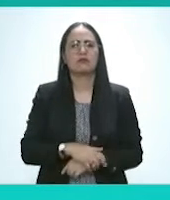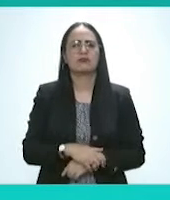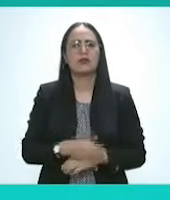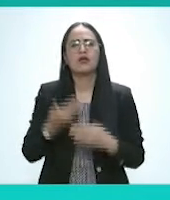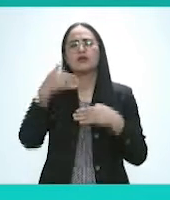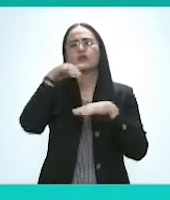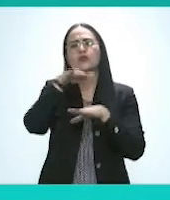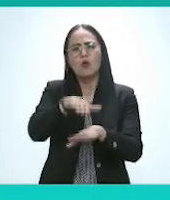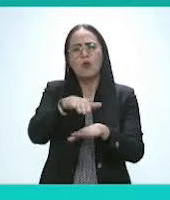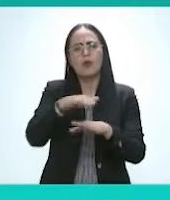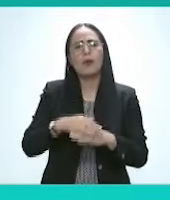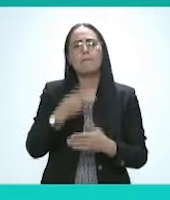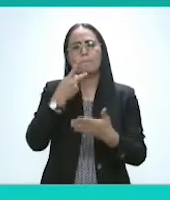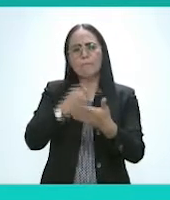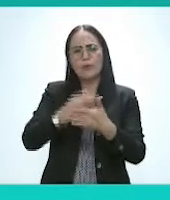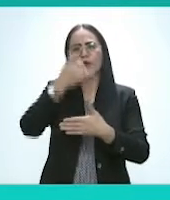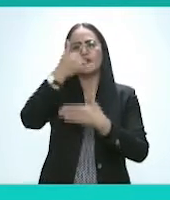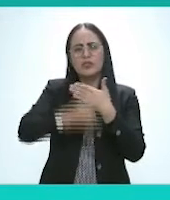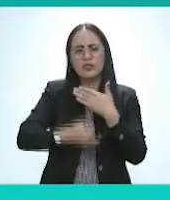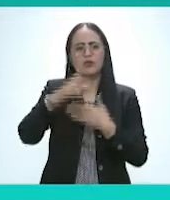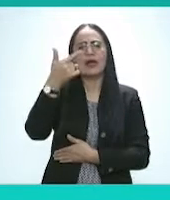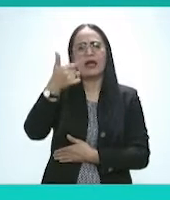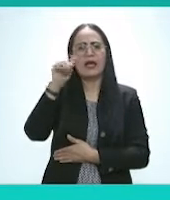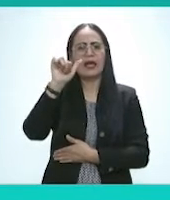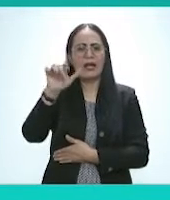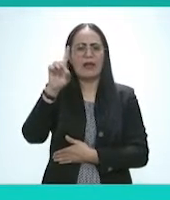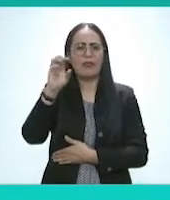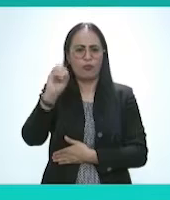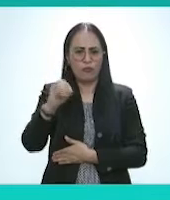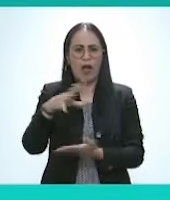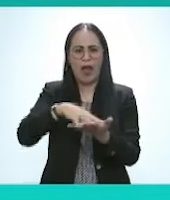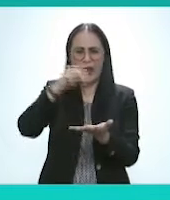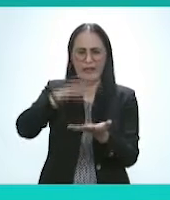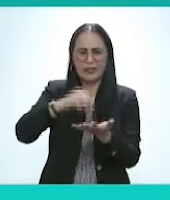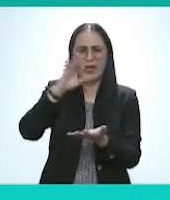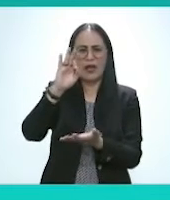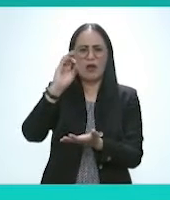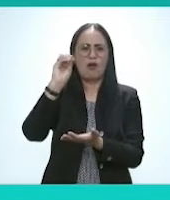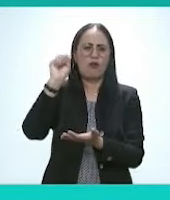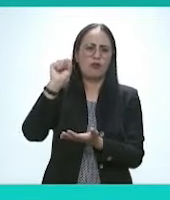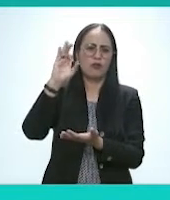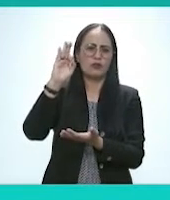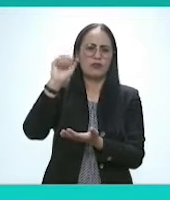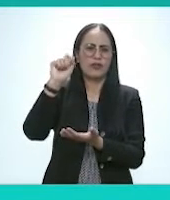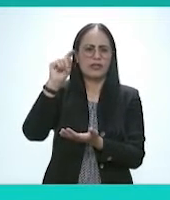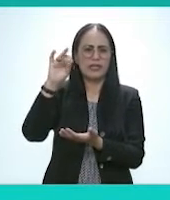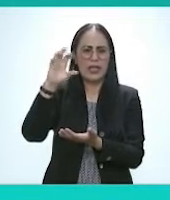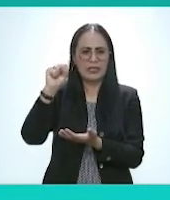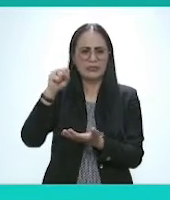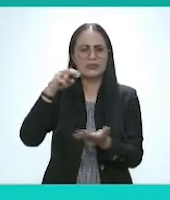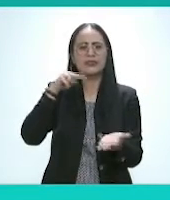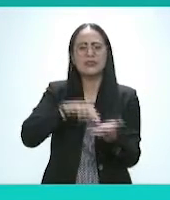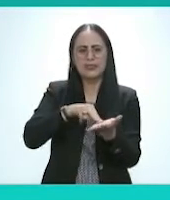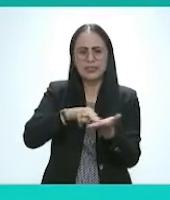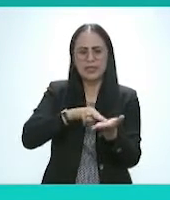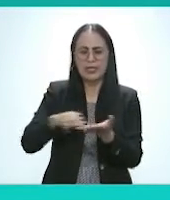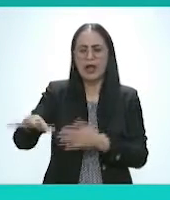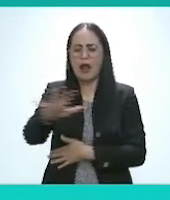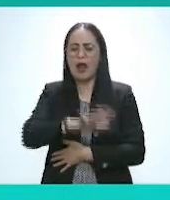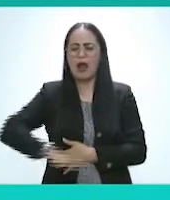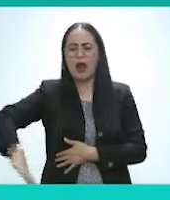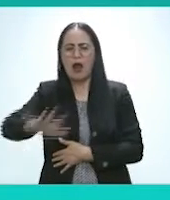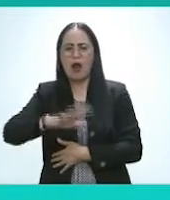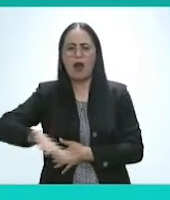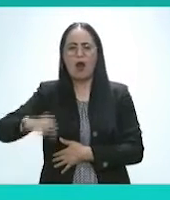proyecto denominado dragado de arenas fosfática negras en el yacimiento don diego